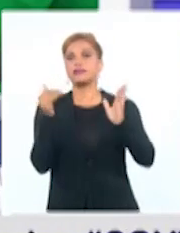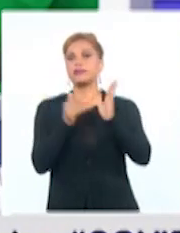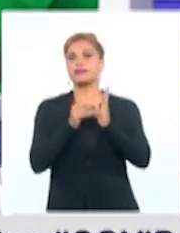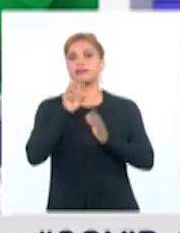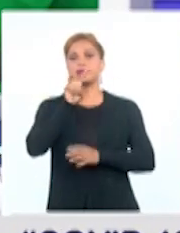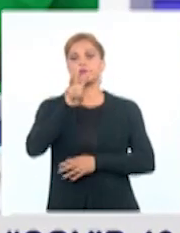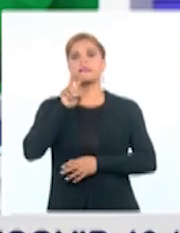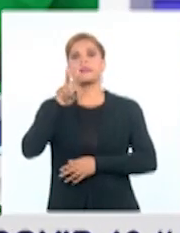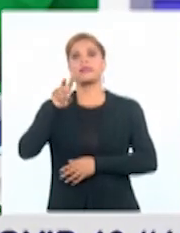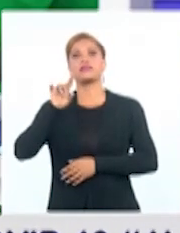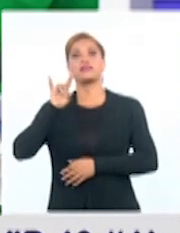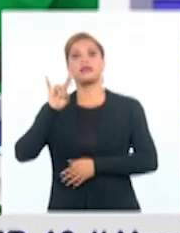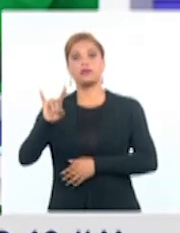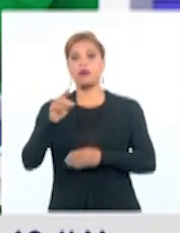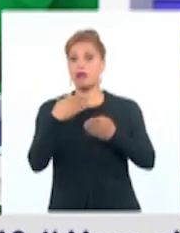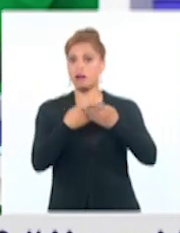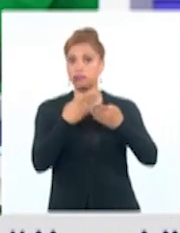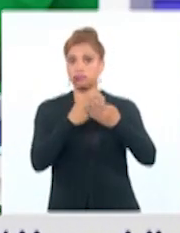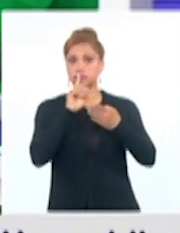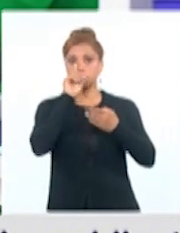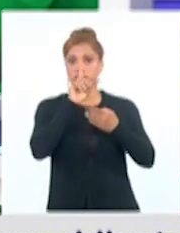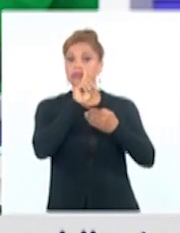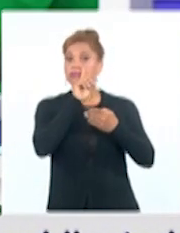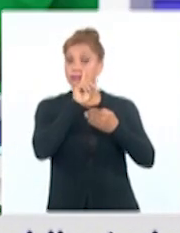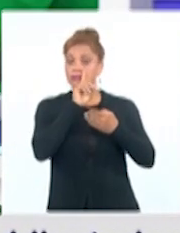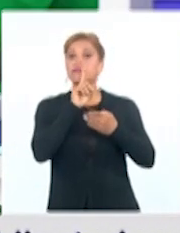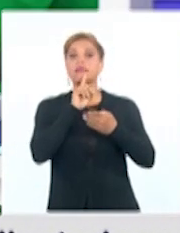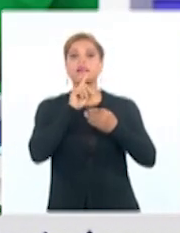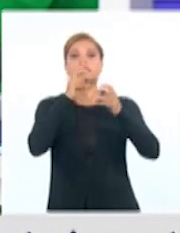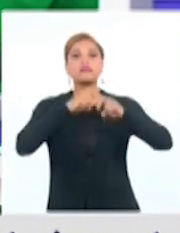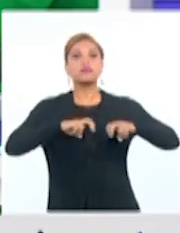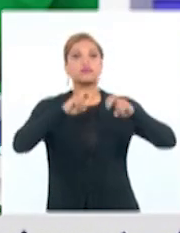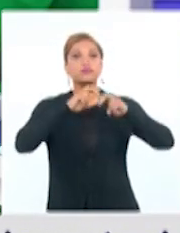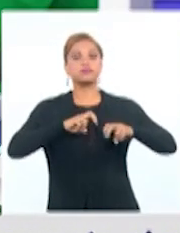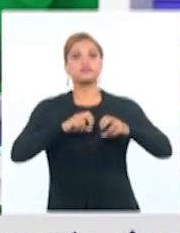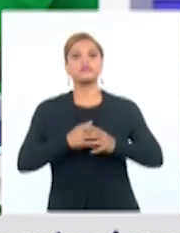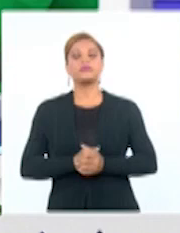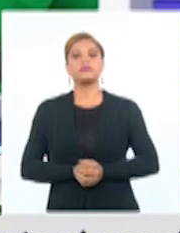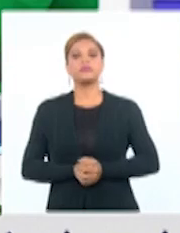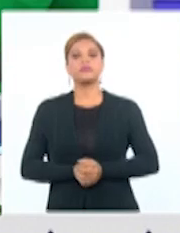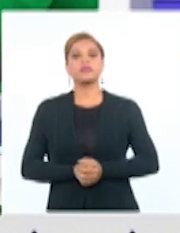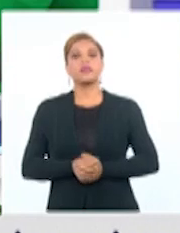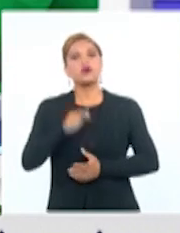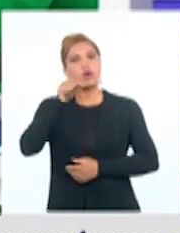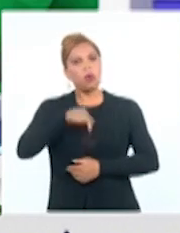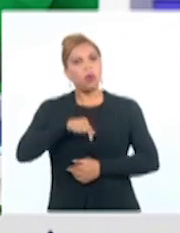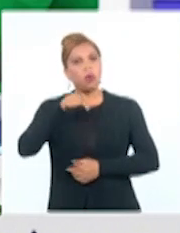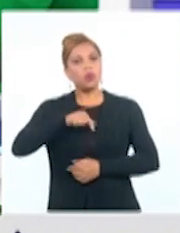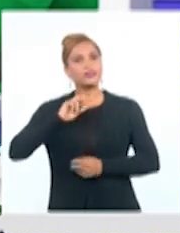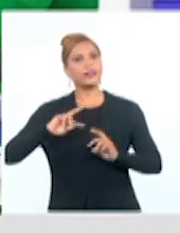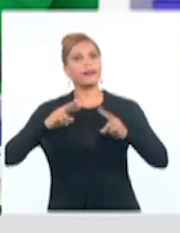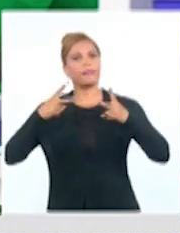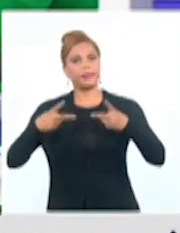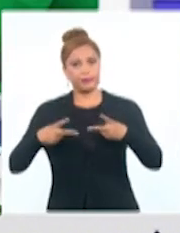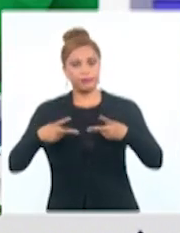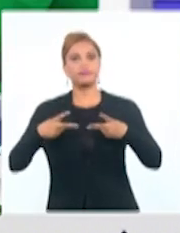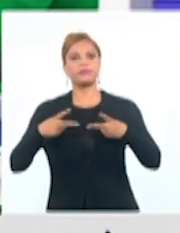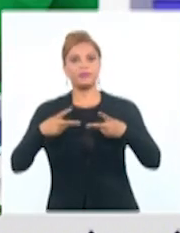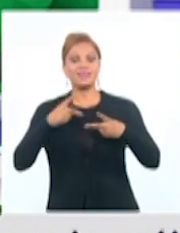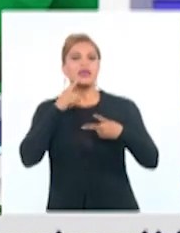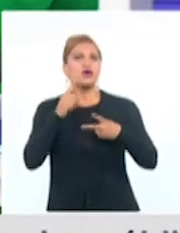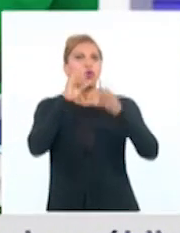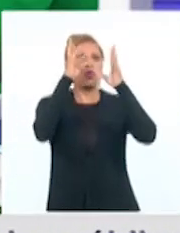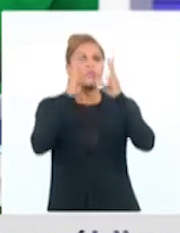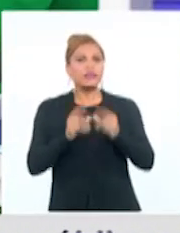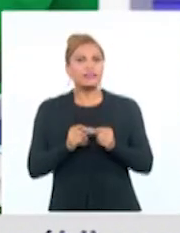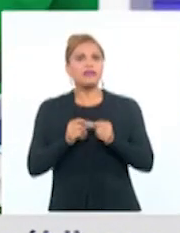27.329 muestras para el diagnóstico de la enfermedad. Y yo vuelvo a reiterar, es una cifra